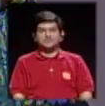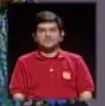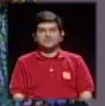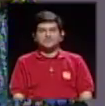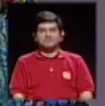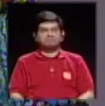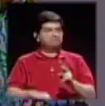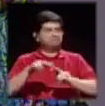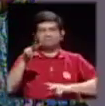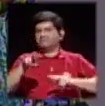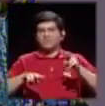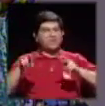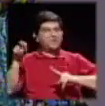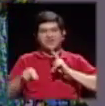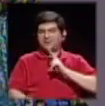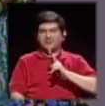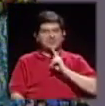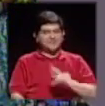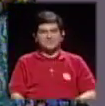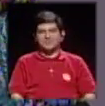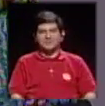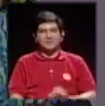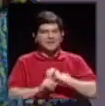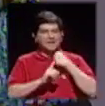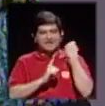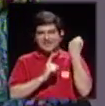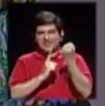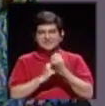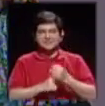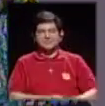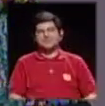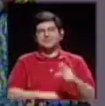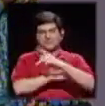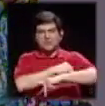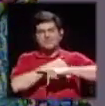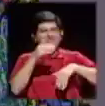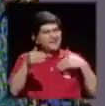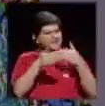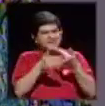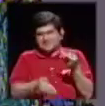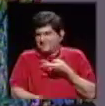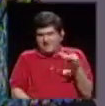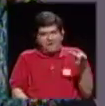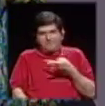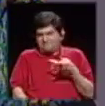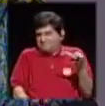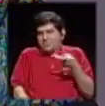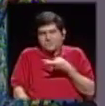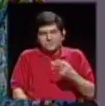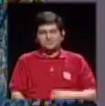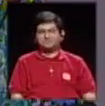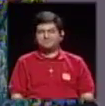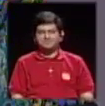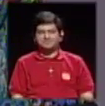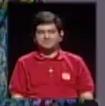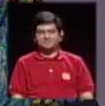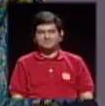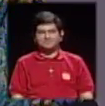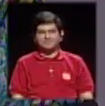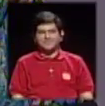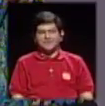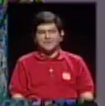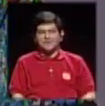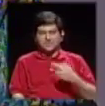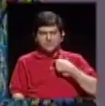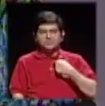no varía mucho como somos países como cercanos, ¿verdad? Entonces